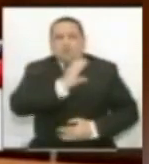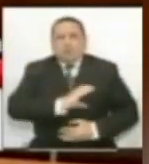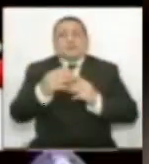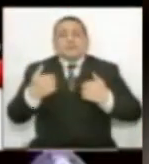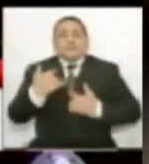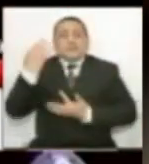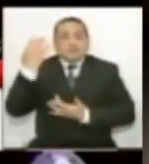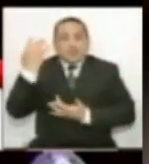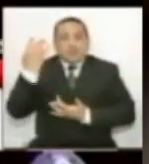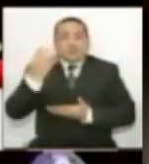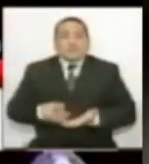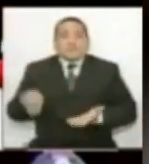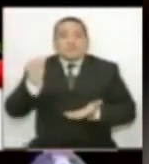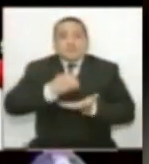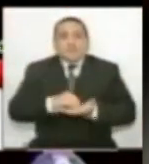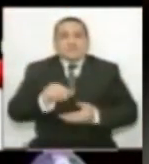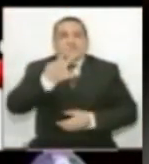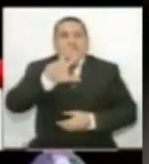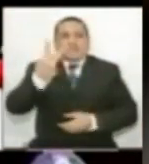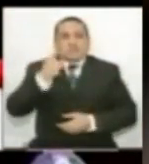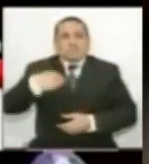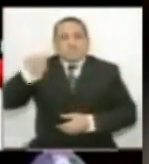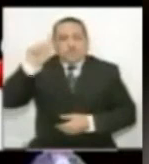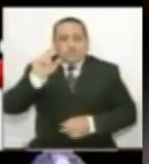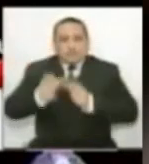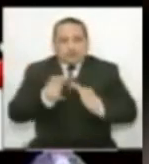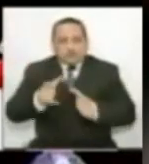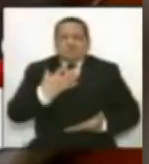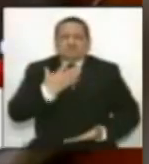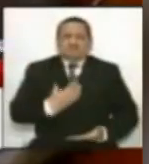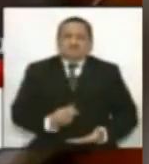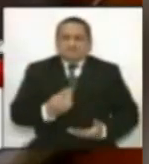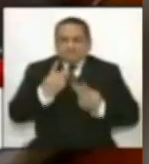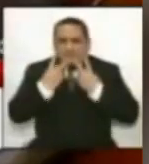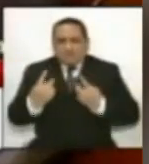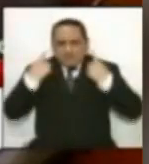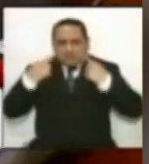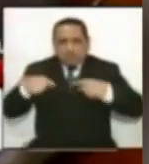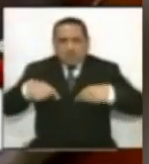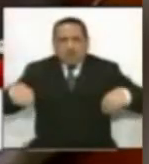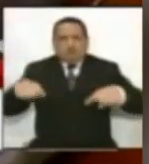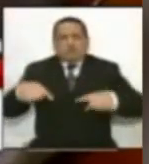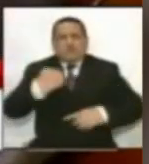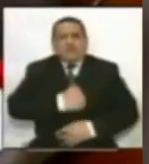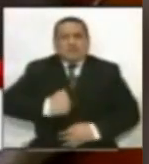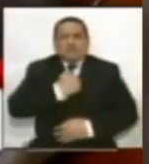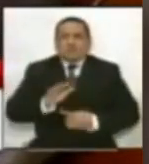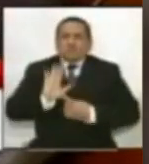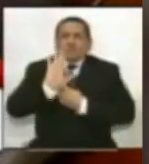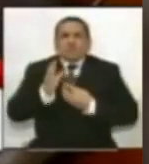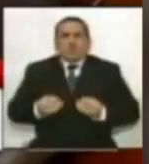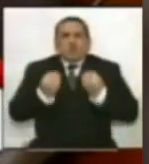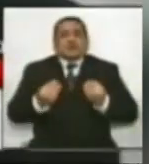mandos militares antes de que el pleno del congreso aprobara la moción que autoriza el impeachment por eso representantes de algunos partidos